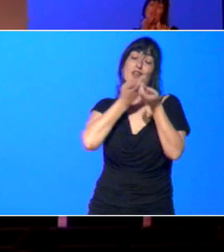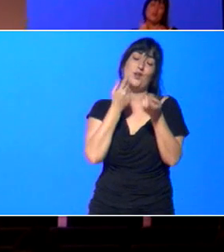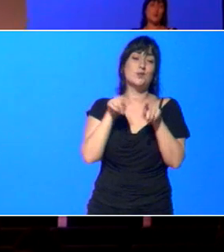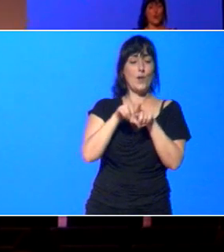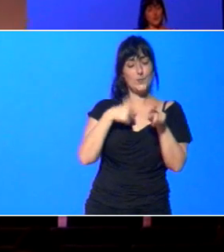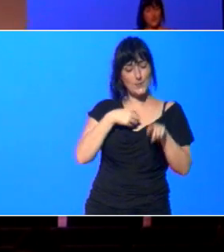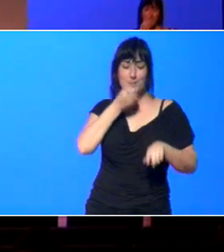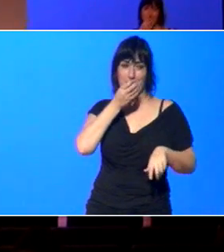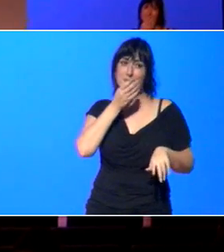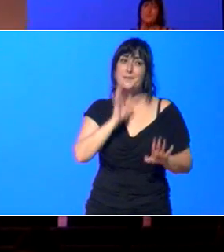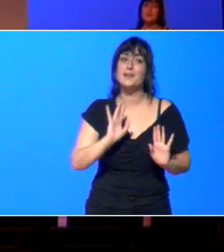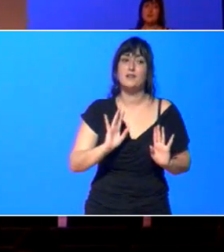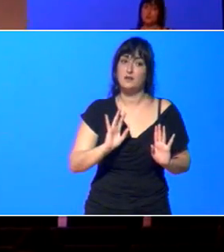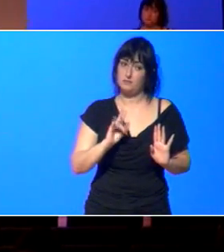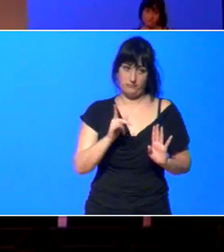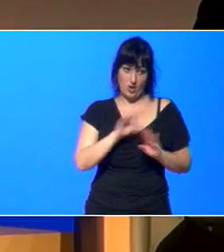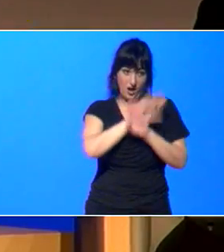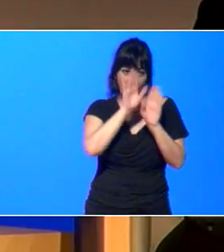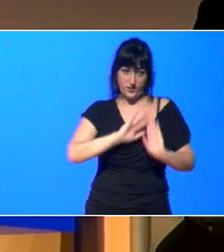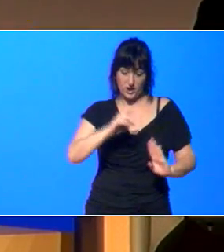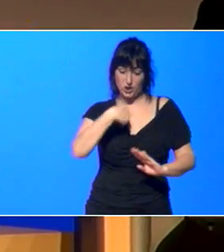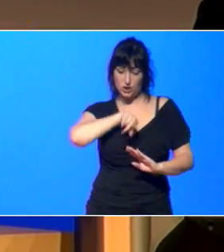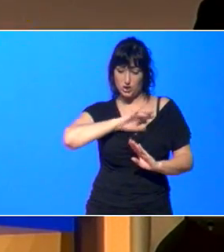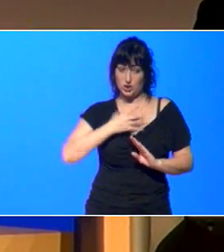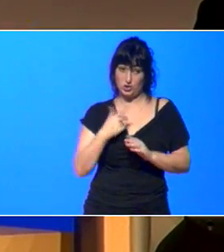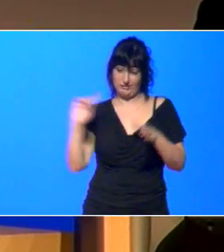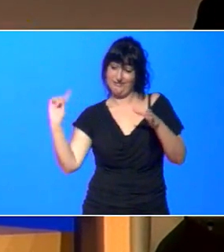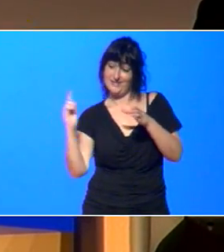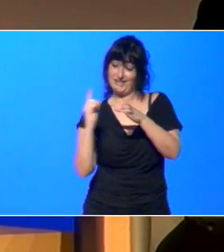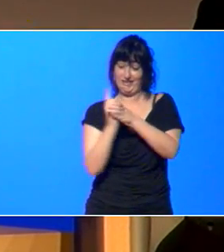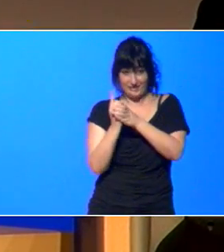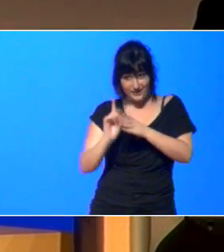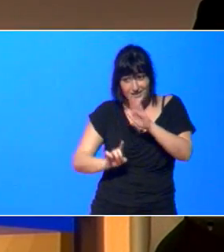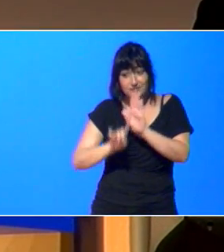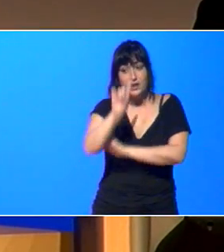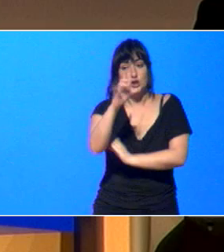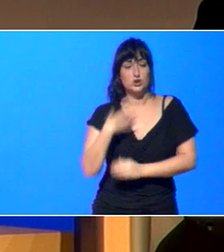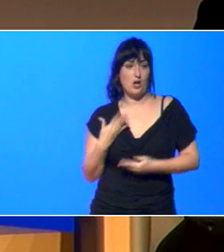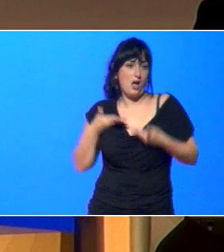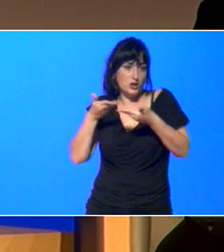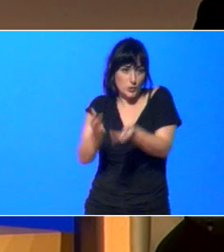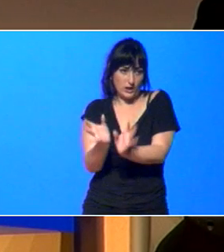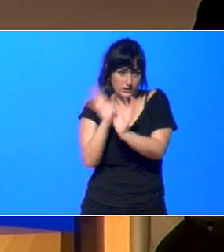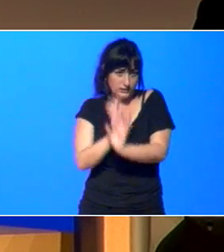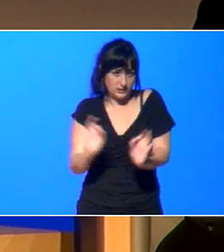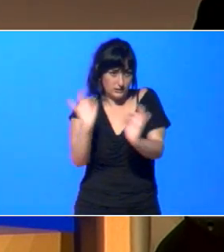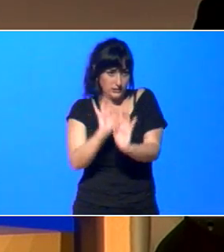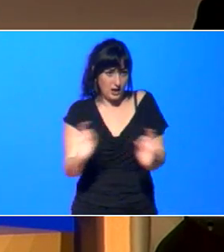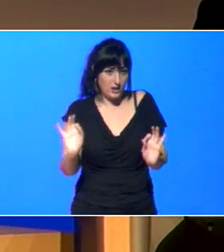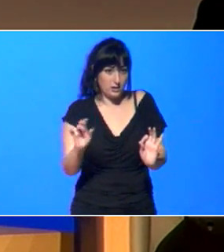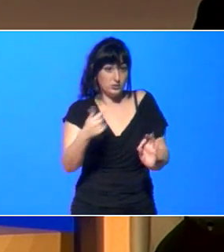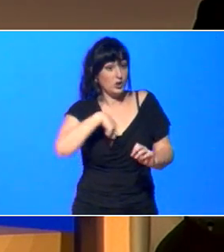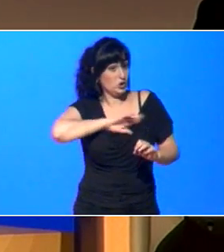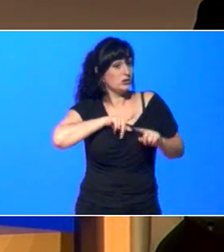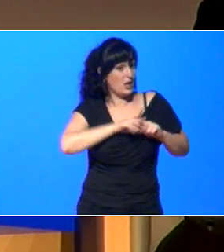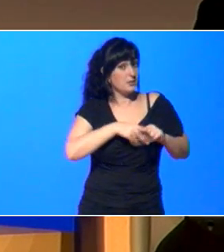pero no estaremos ayudando al desarrollo de la inclusión. De nuevo, tenemos instrumentos, esta comunidad es pionera en